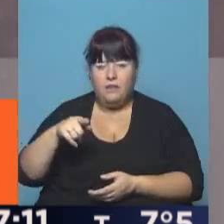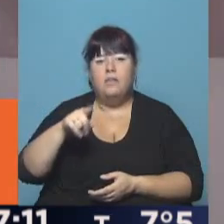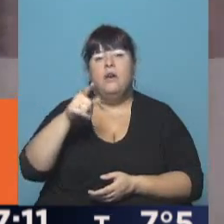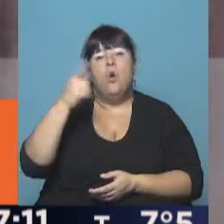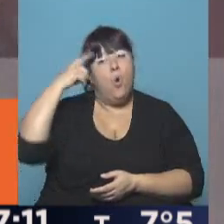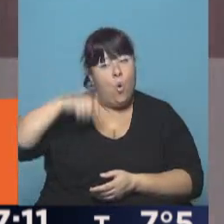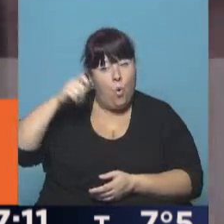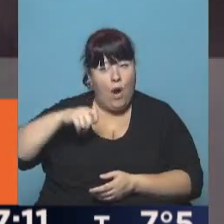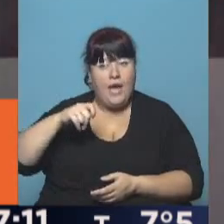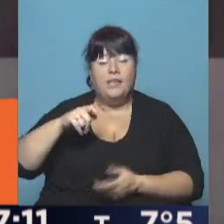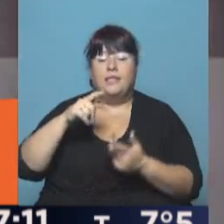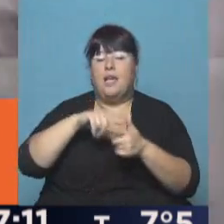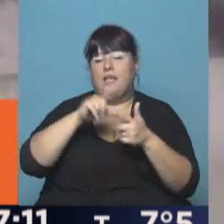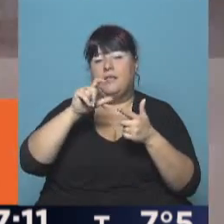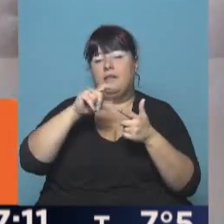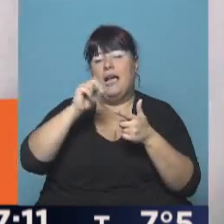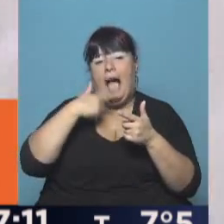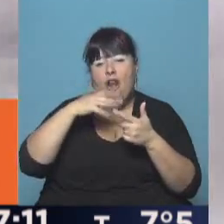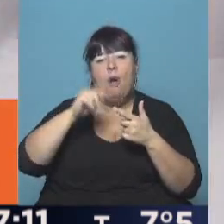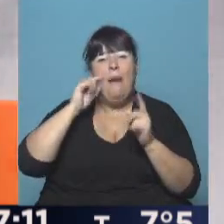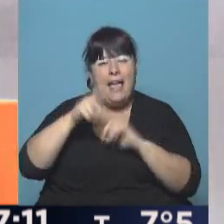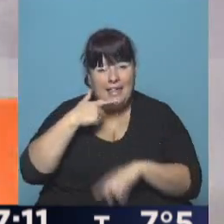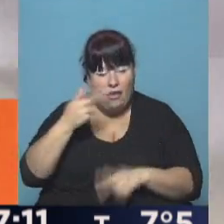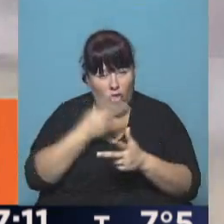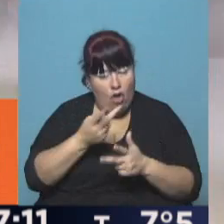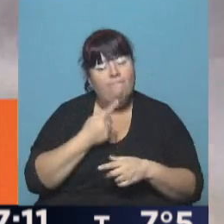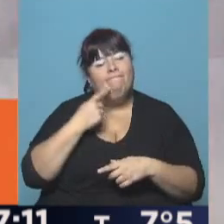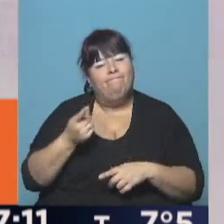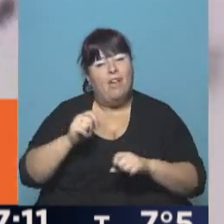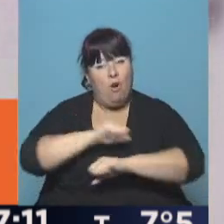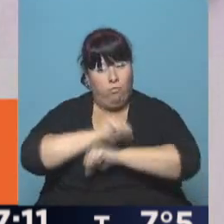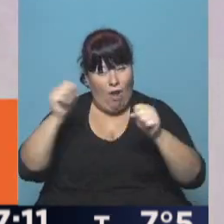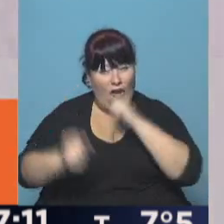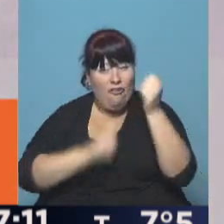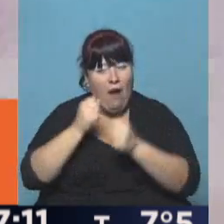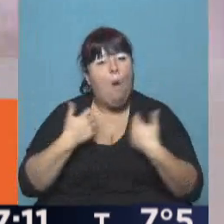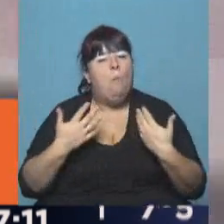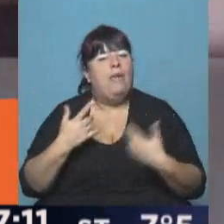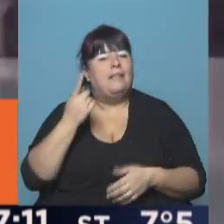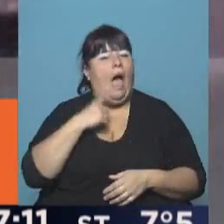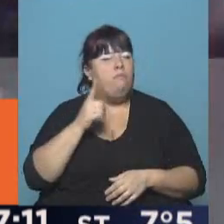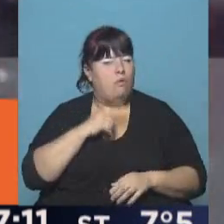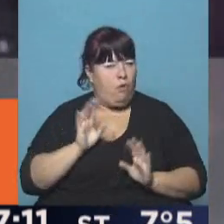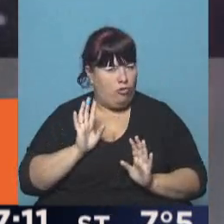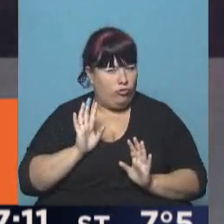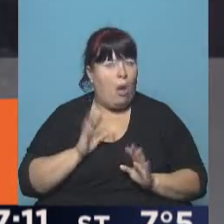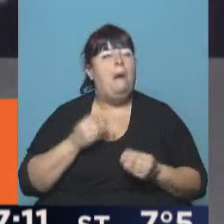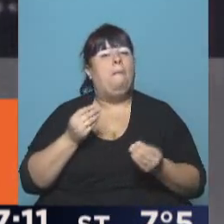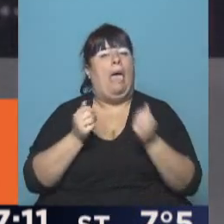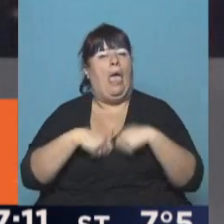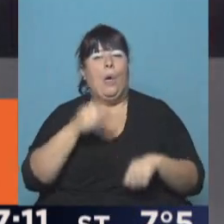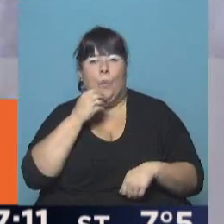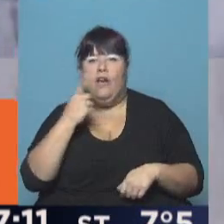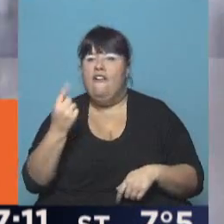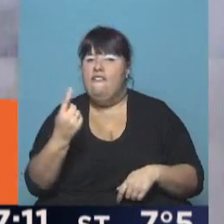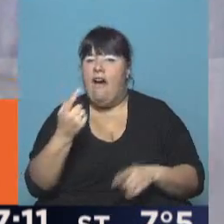jueces alejandro slokar y carlos mahiques consideraron que la voladura de la fábrica pudo haber sido adrede para ocultar el